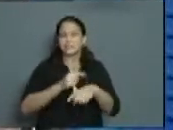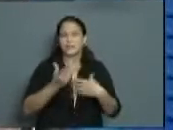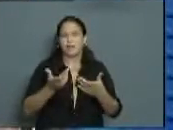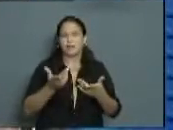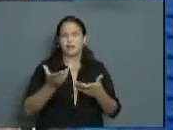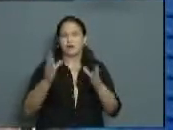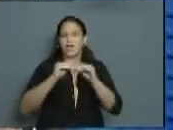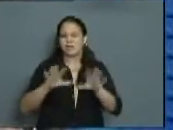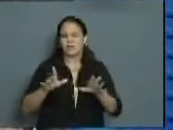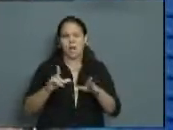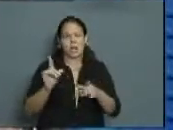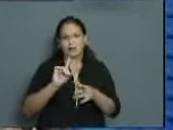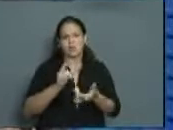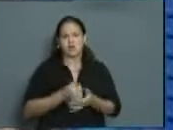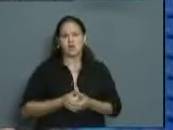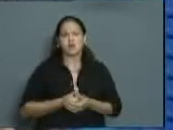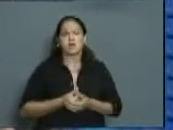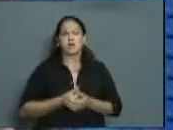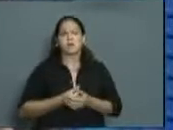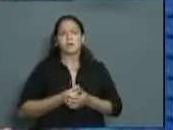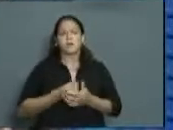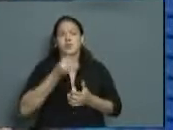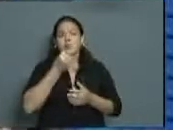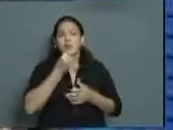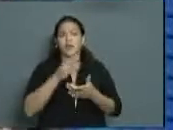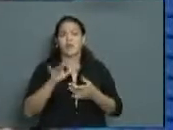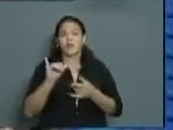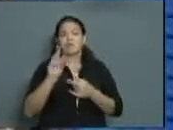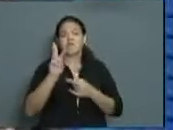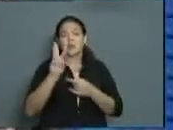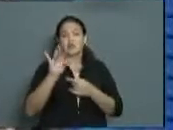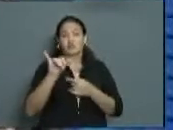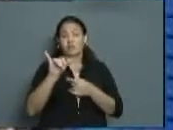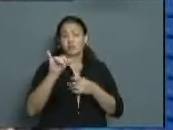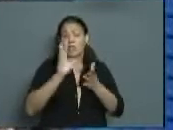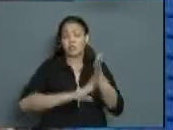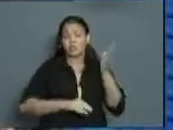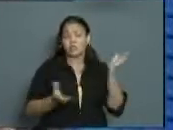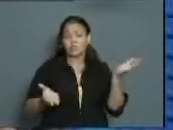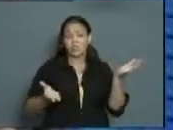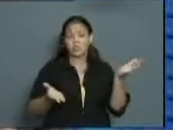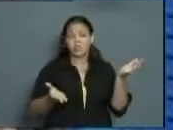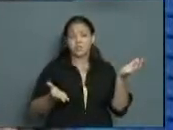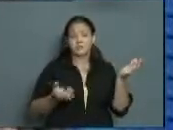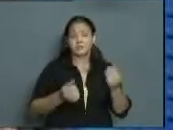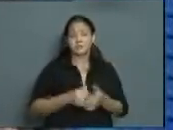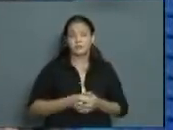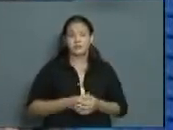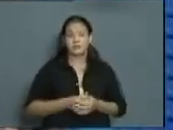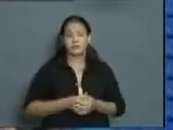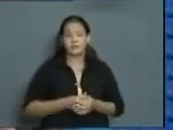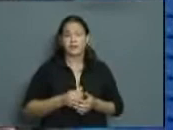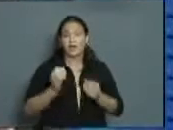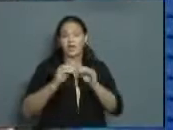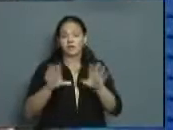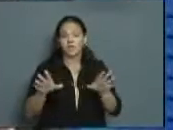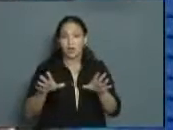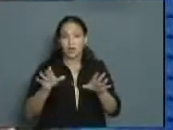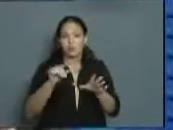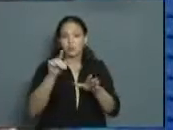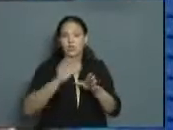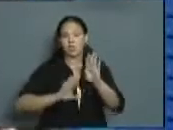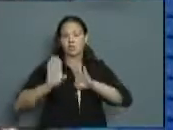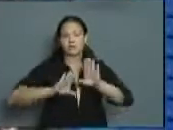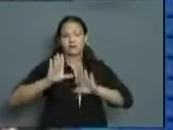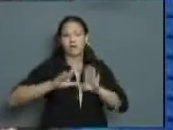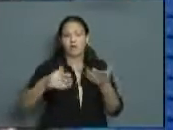anticuerpos naturales, pero se calcula que sea entre 3 y 6 meses. O sea, después que usted tiene una enfermedad natural y desarrolló anticuerpos, usted